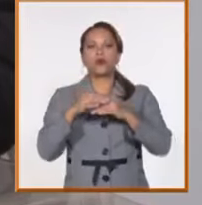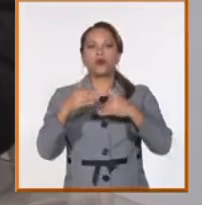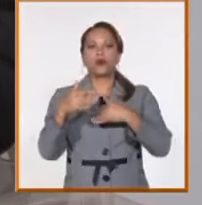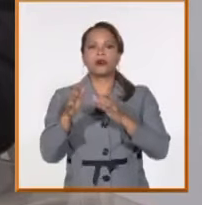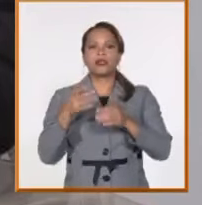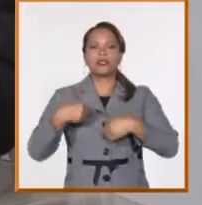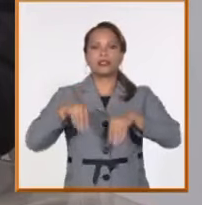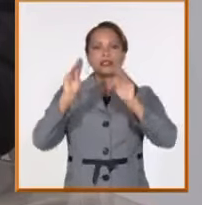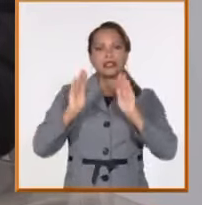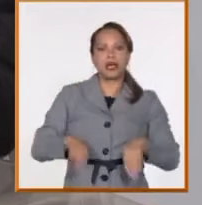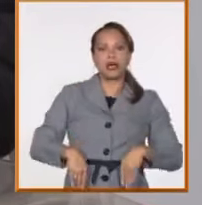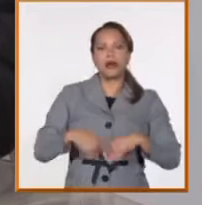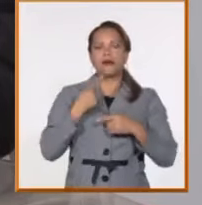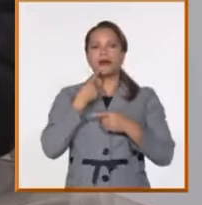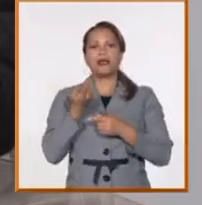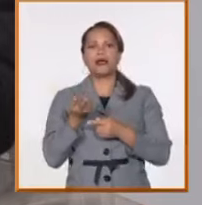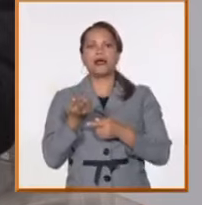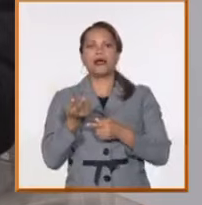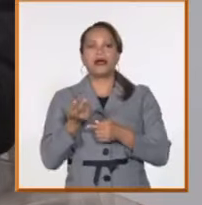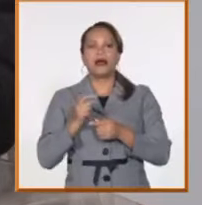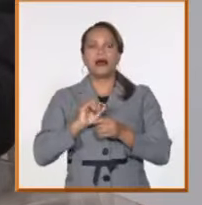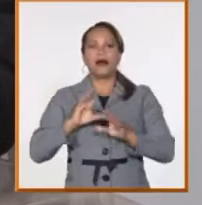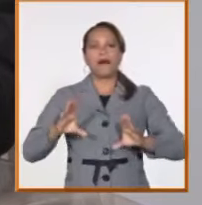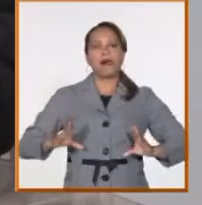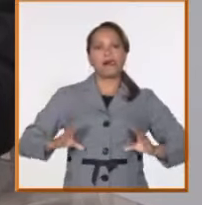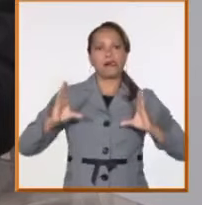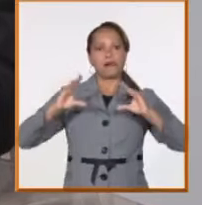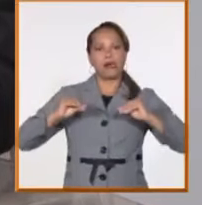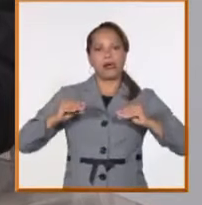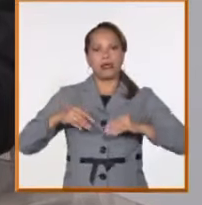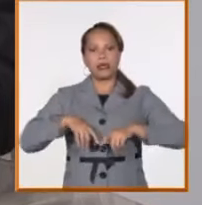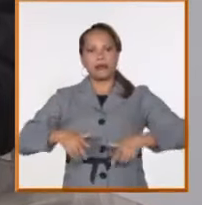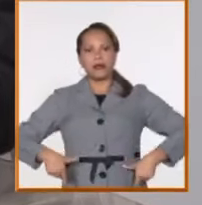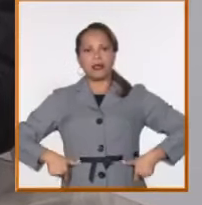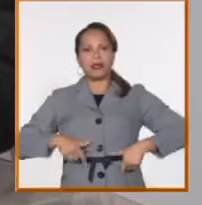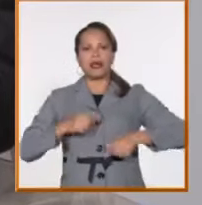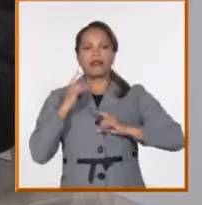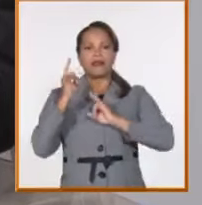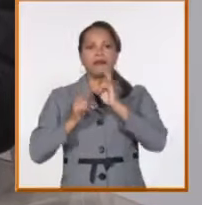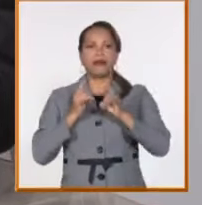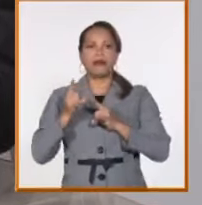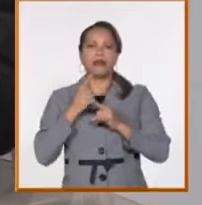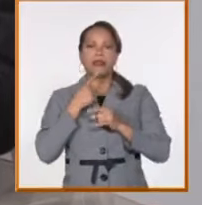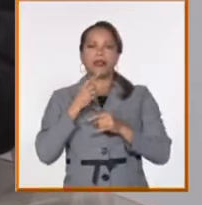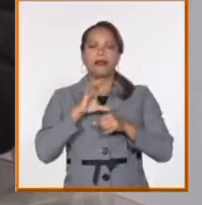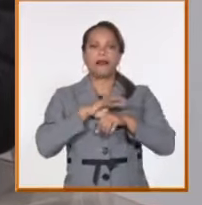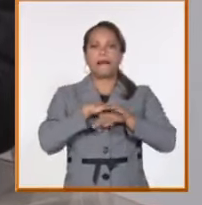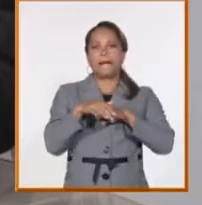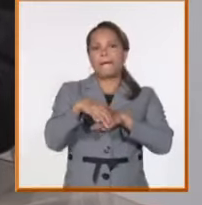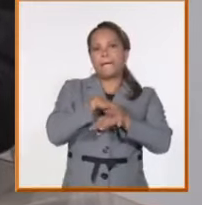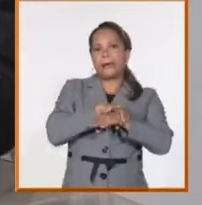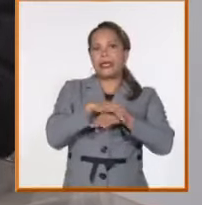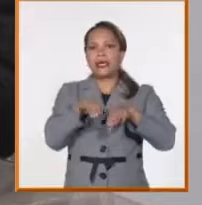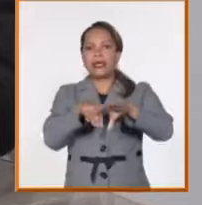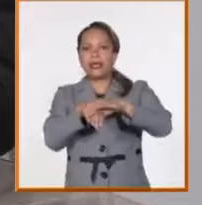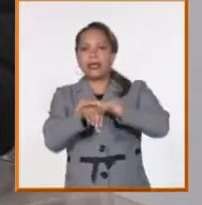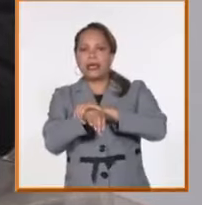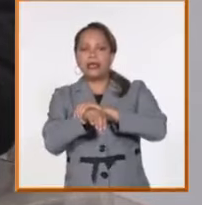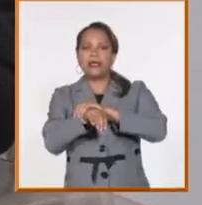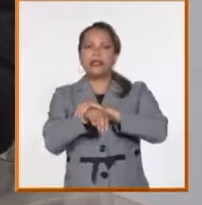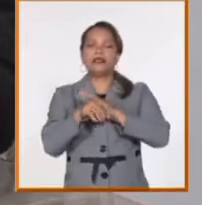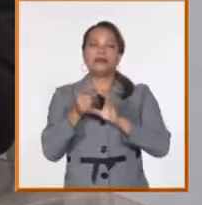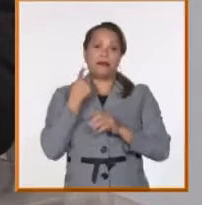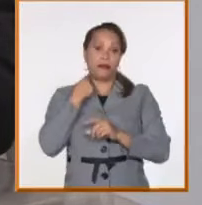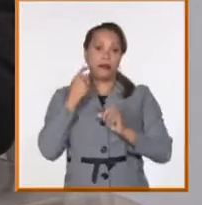antiséptico tiene tiene un jueguito de punto tiene mediecitas y tiene eh En este